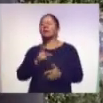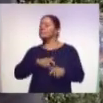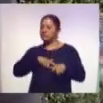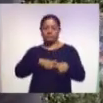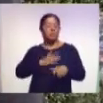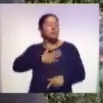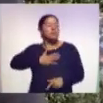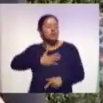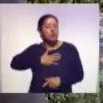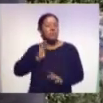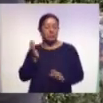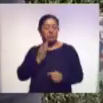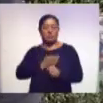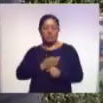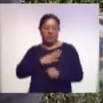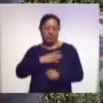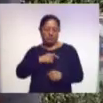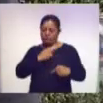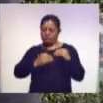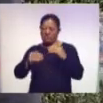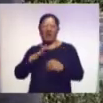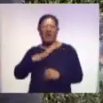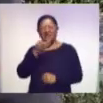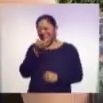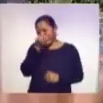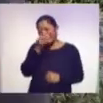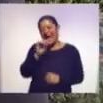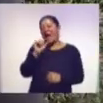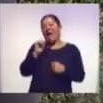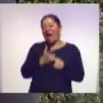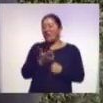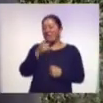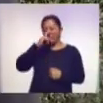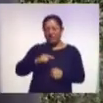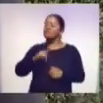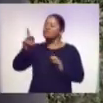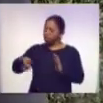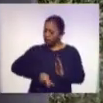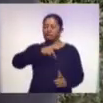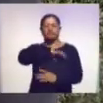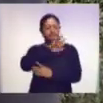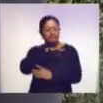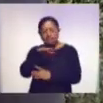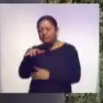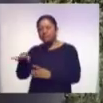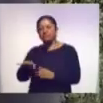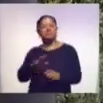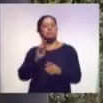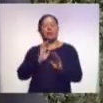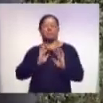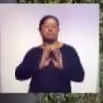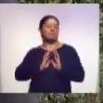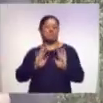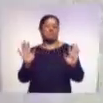vamos bien y donde hemos tenido algún detallito que no nos gusta, volvemos a buscar desatorarlo. En